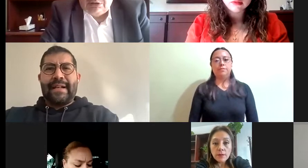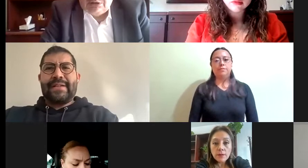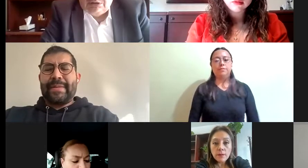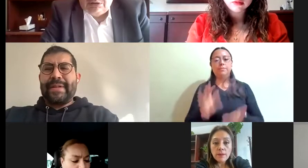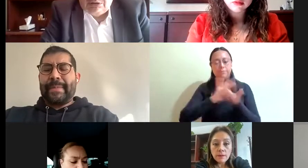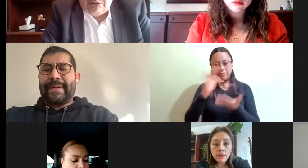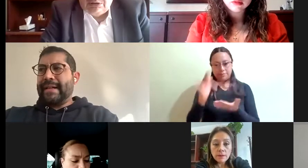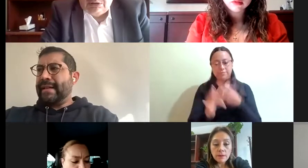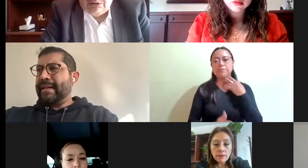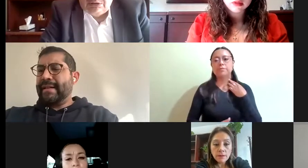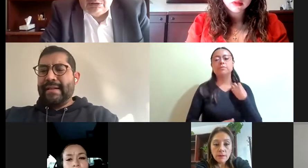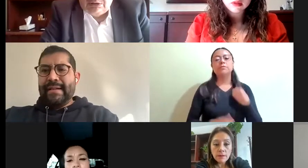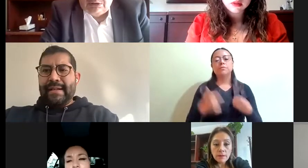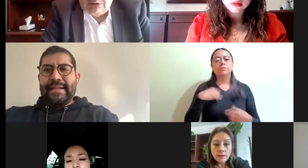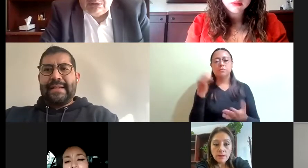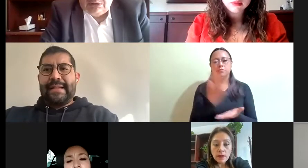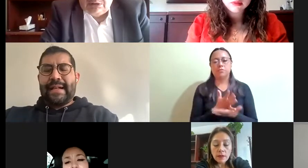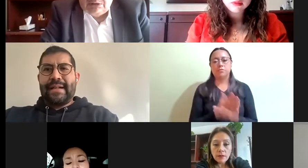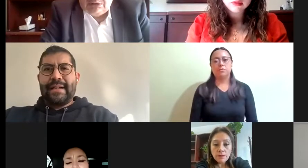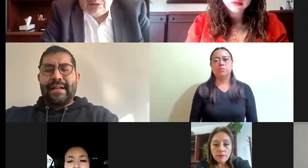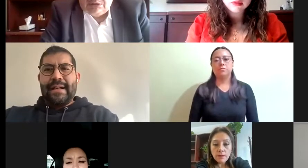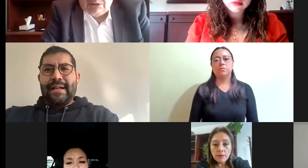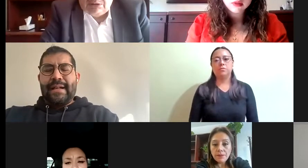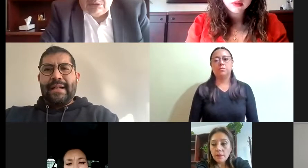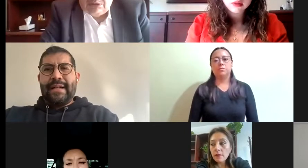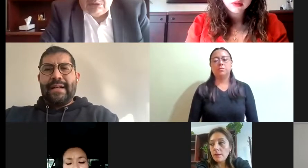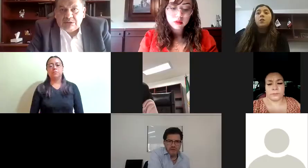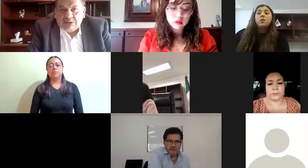Gracias. Solamente para insistir